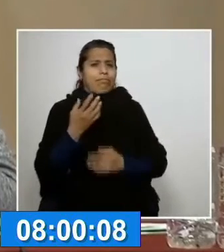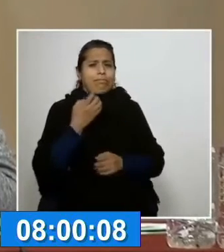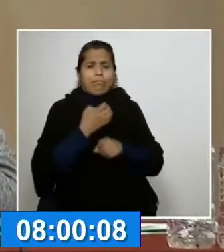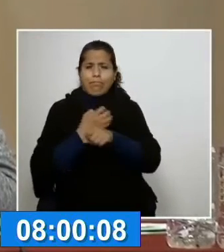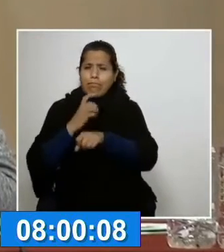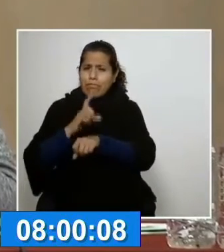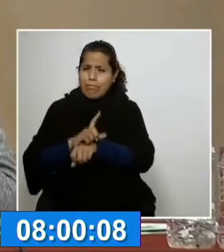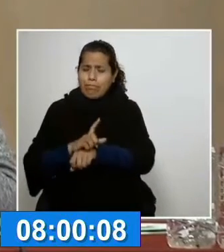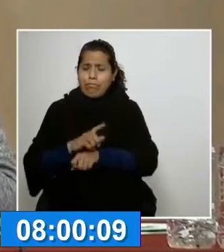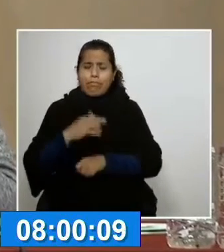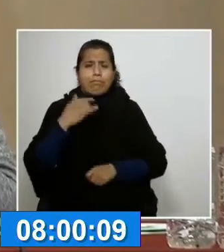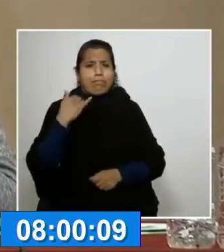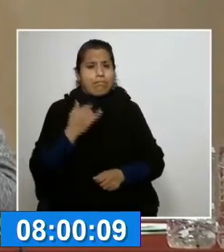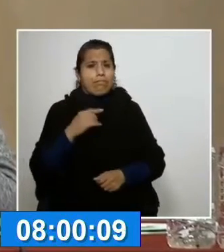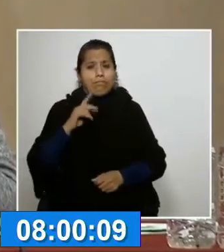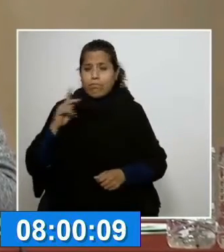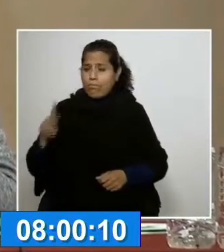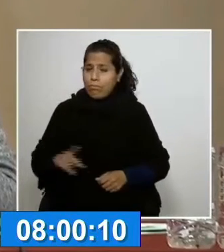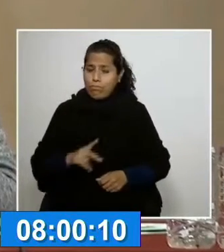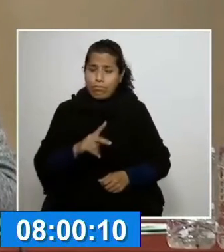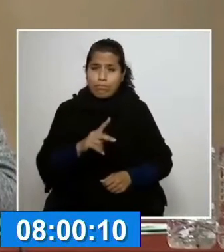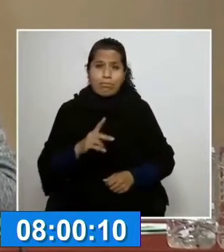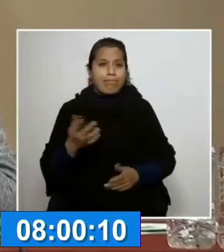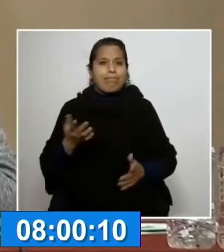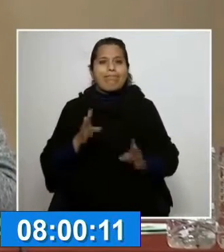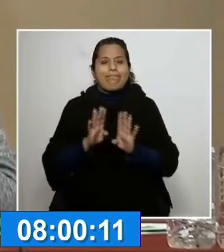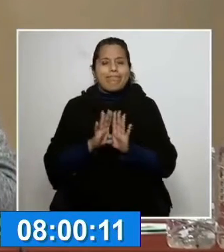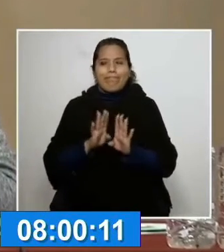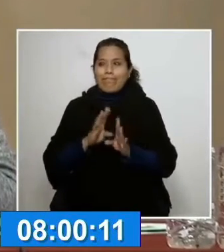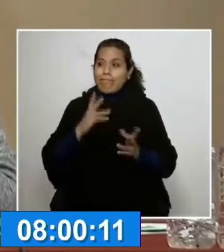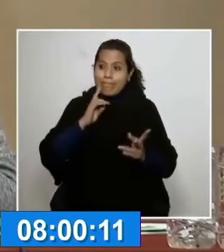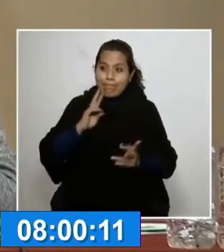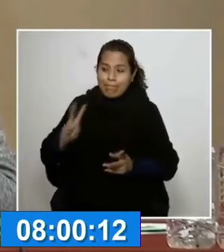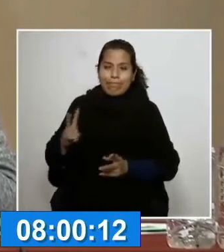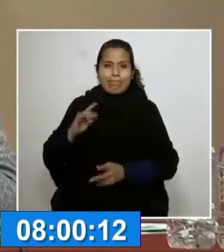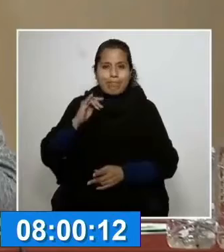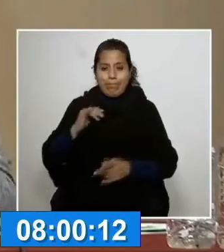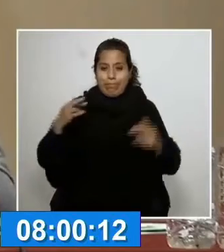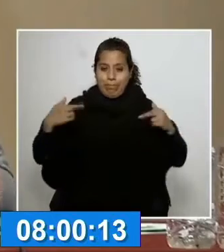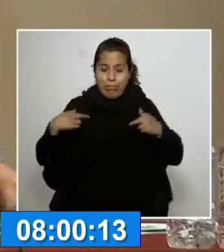a Zacatecas. Sobre las becas para el bienestar Benito Juárez, la entidad tiene